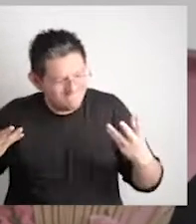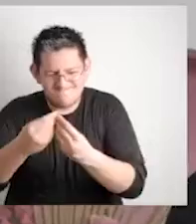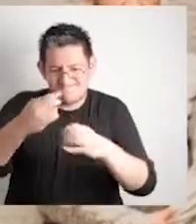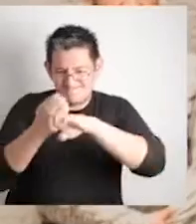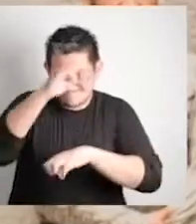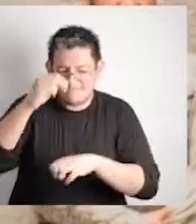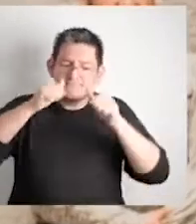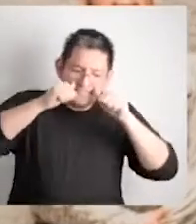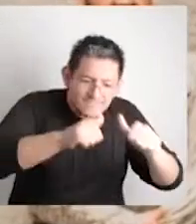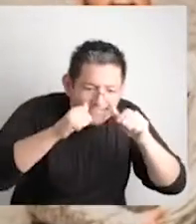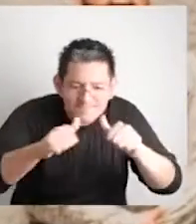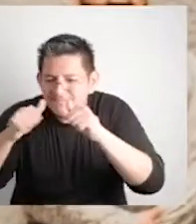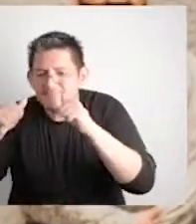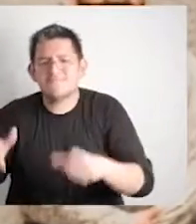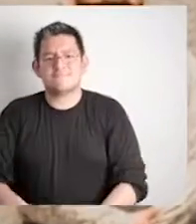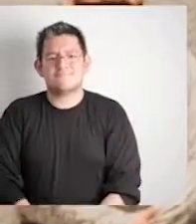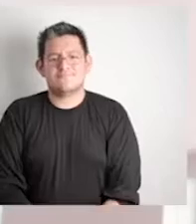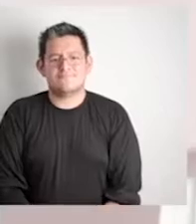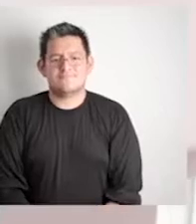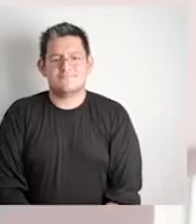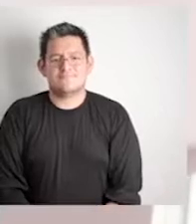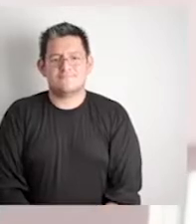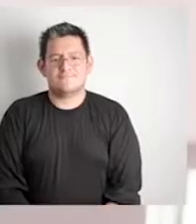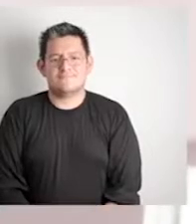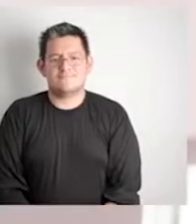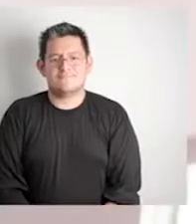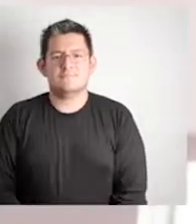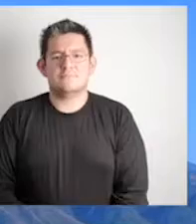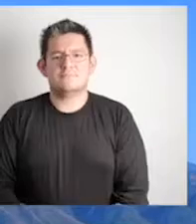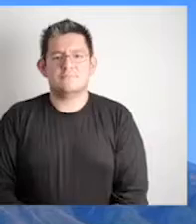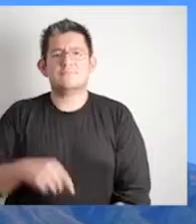más vulnerables del estado.